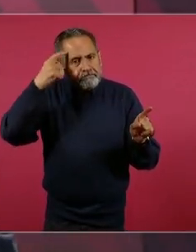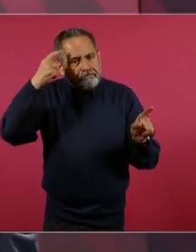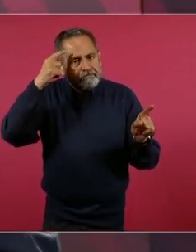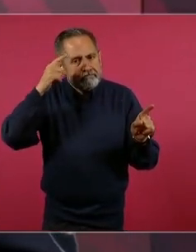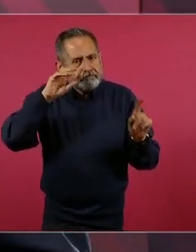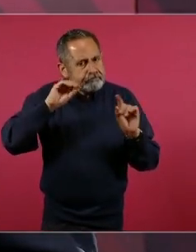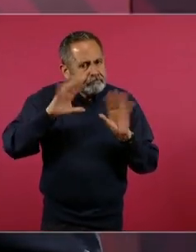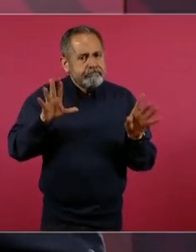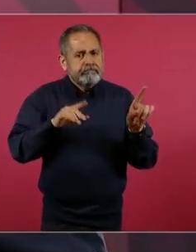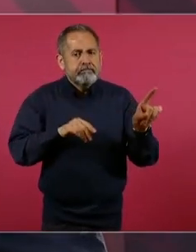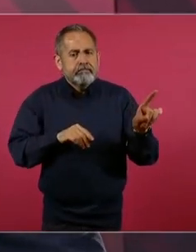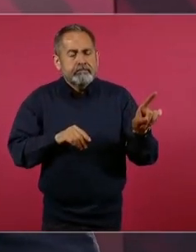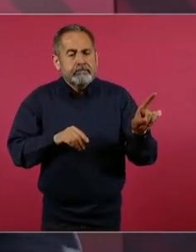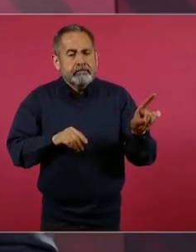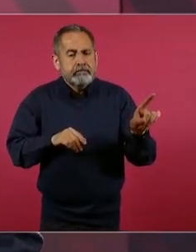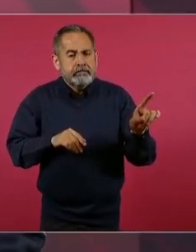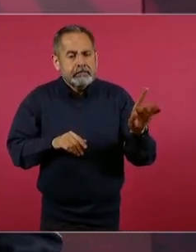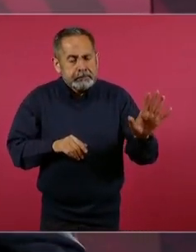esperando,